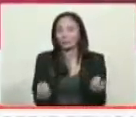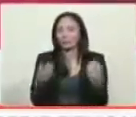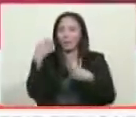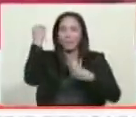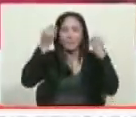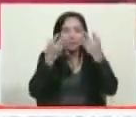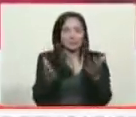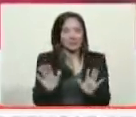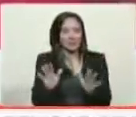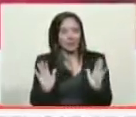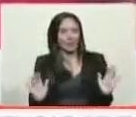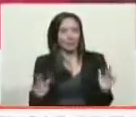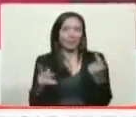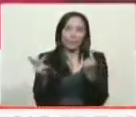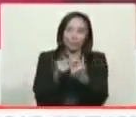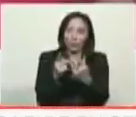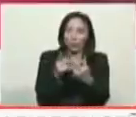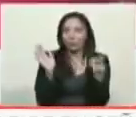En el lobby de un hotel, ¿vale?